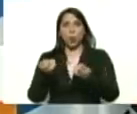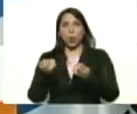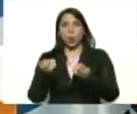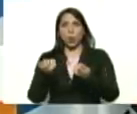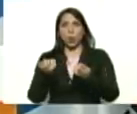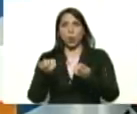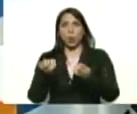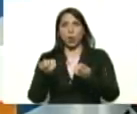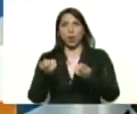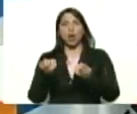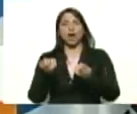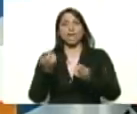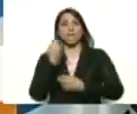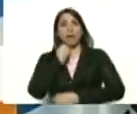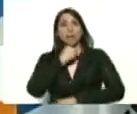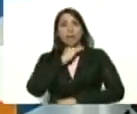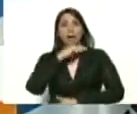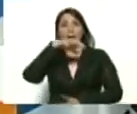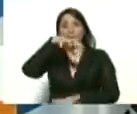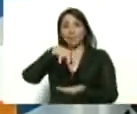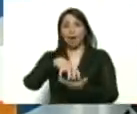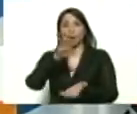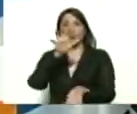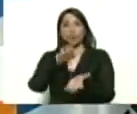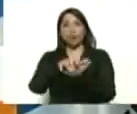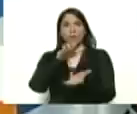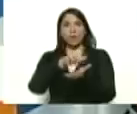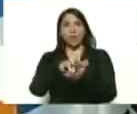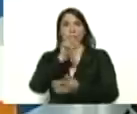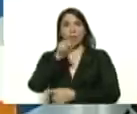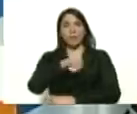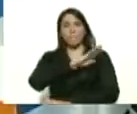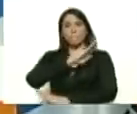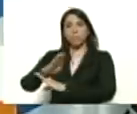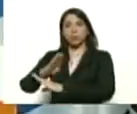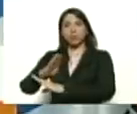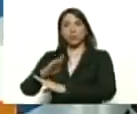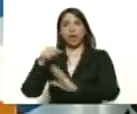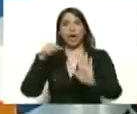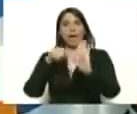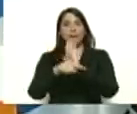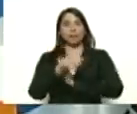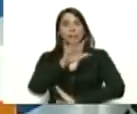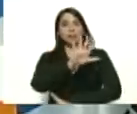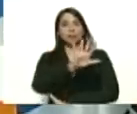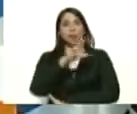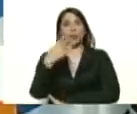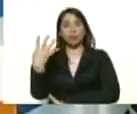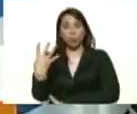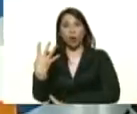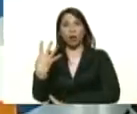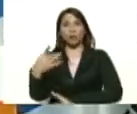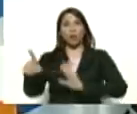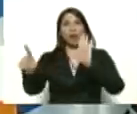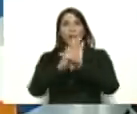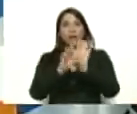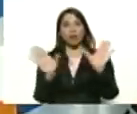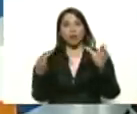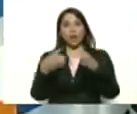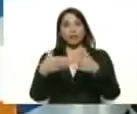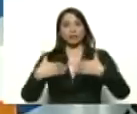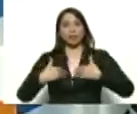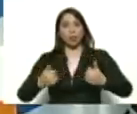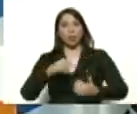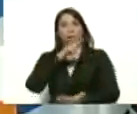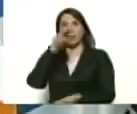epidemiológica regional del Estado de Nueva Esparta, se le imputó el artículo 54 de la Ley Orgánica de Seguridad Nacional